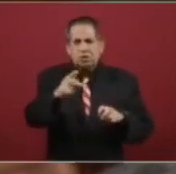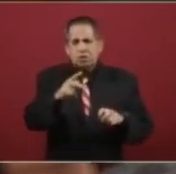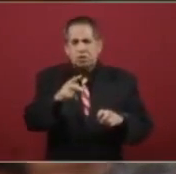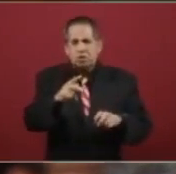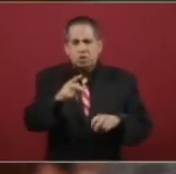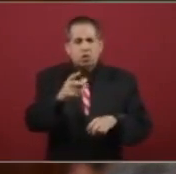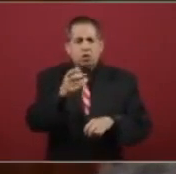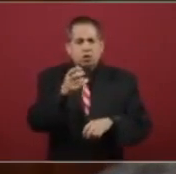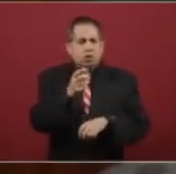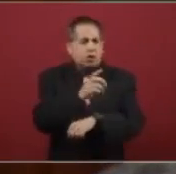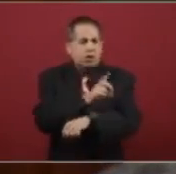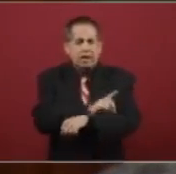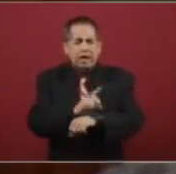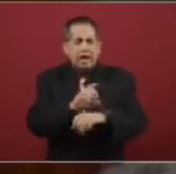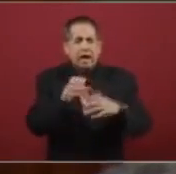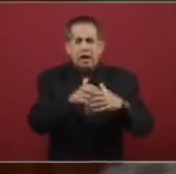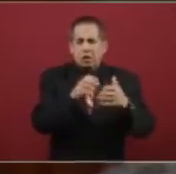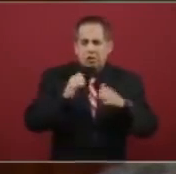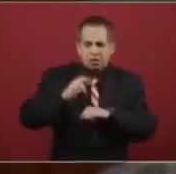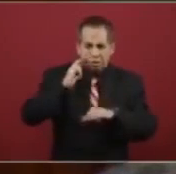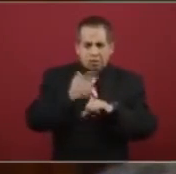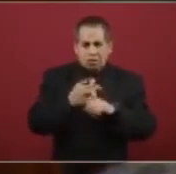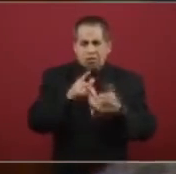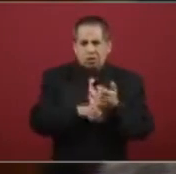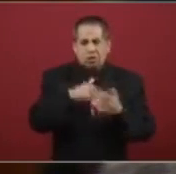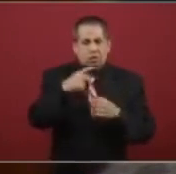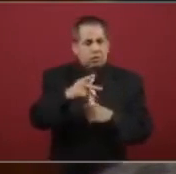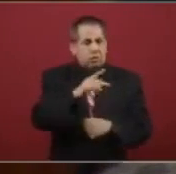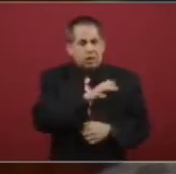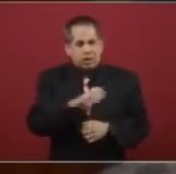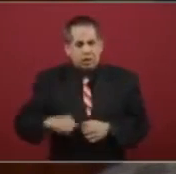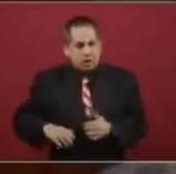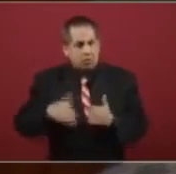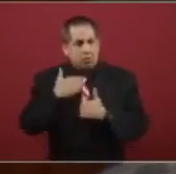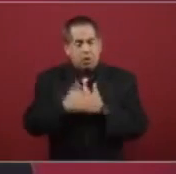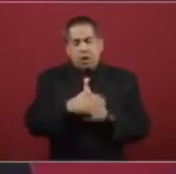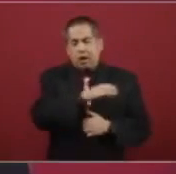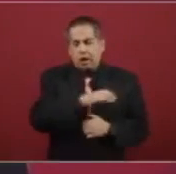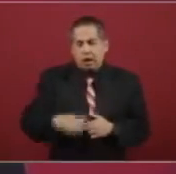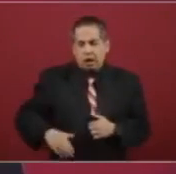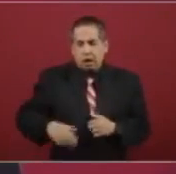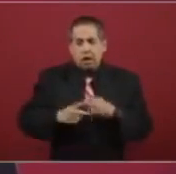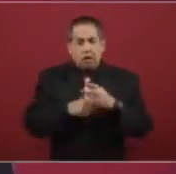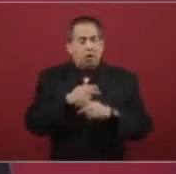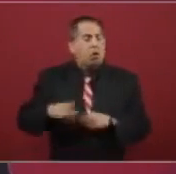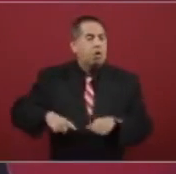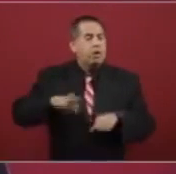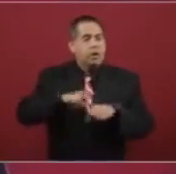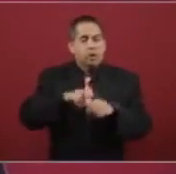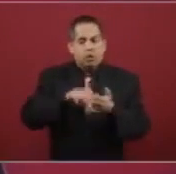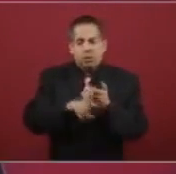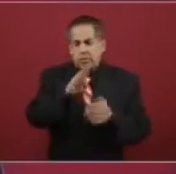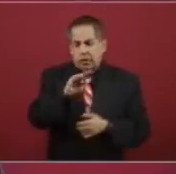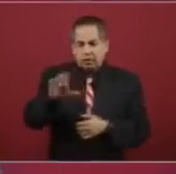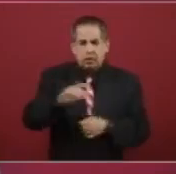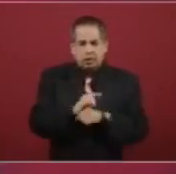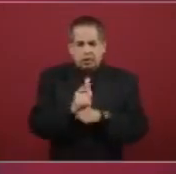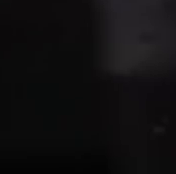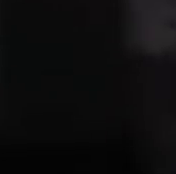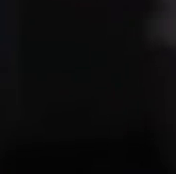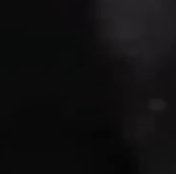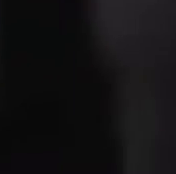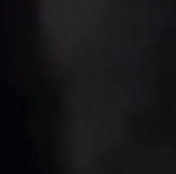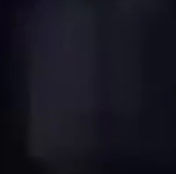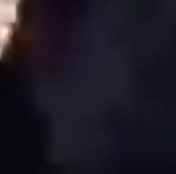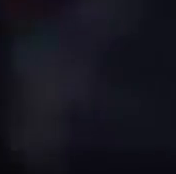coordinador de delegaciones y su candidato próximo candidato a la gobernatura de baja california licenciado jaime bonilla